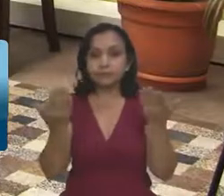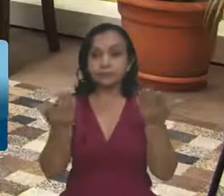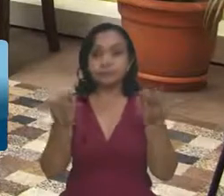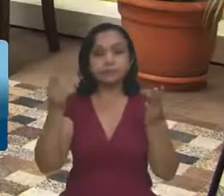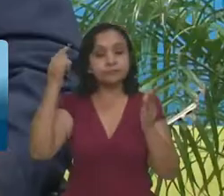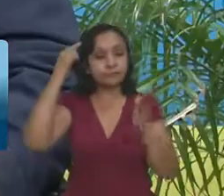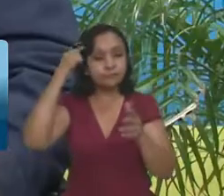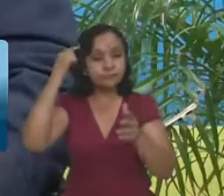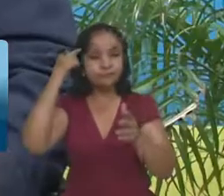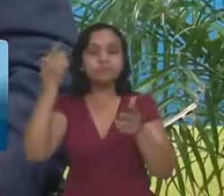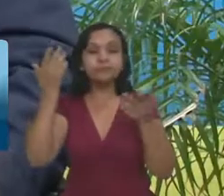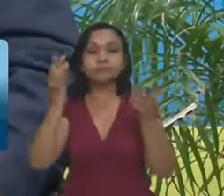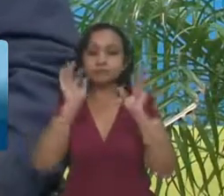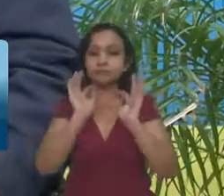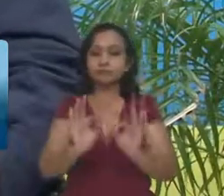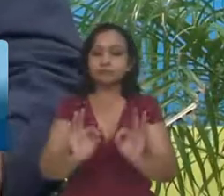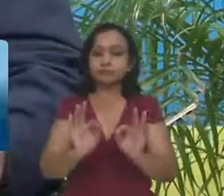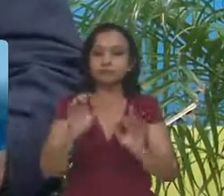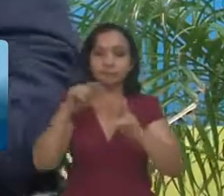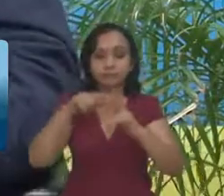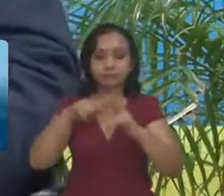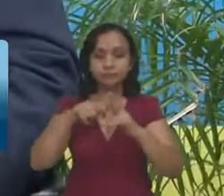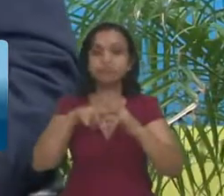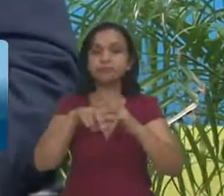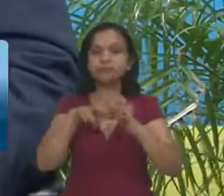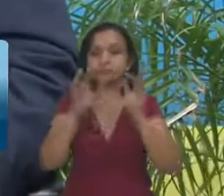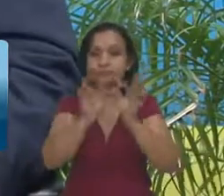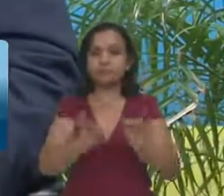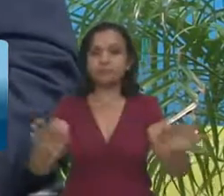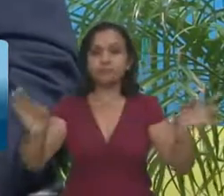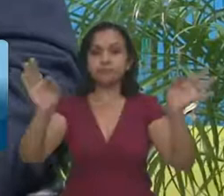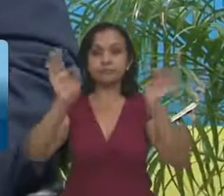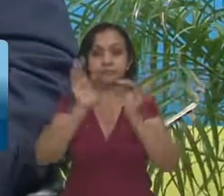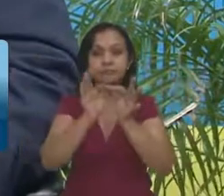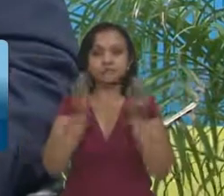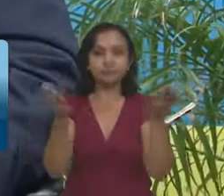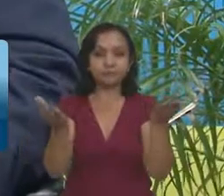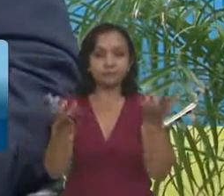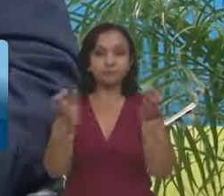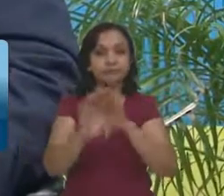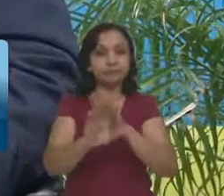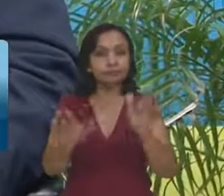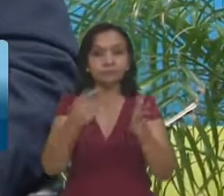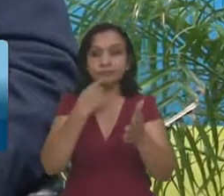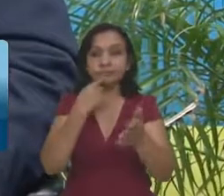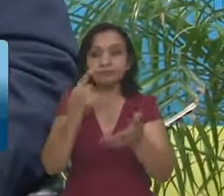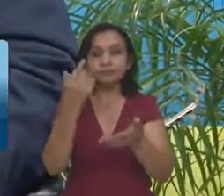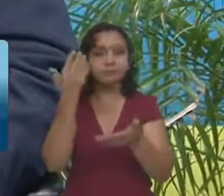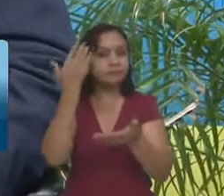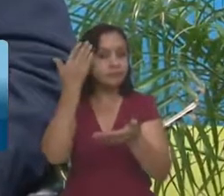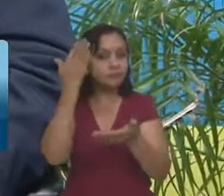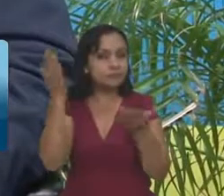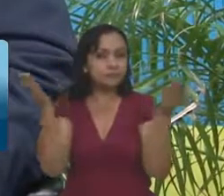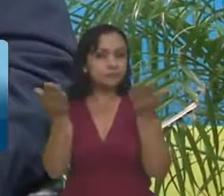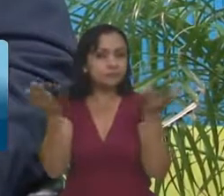mental, psicológico, que eso es muy importante. No quiero terminar, doctor, sin antes saber